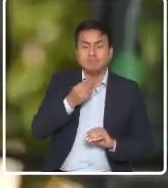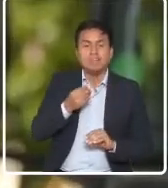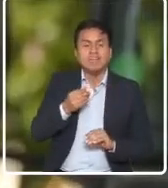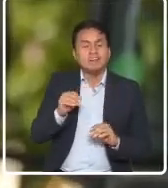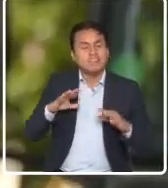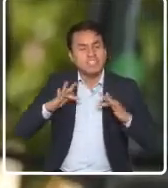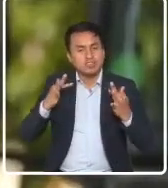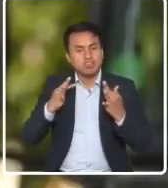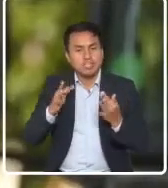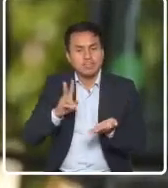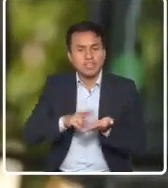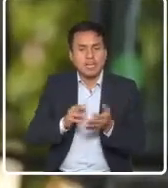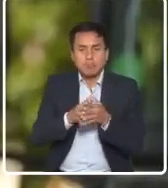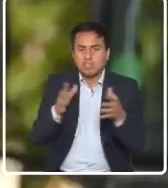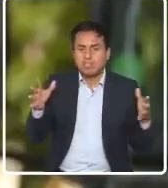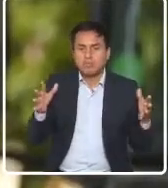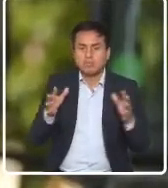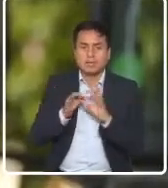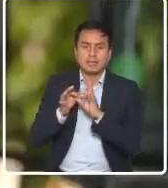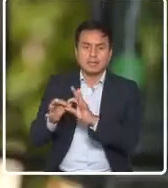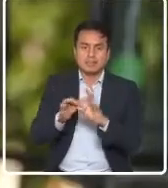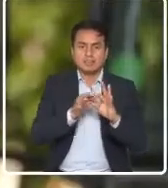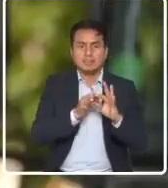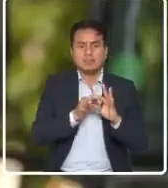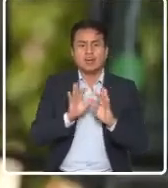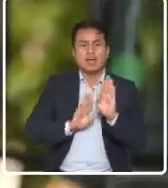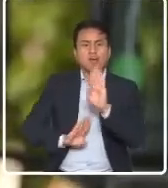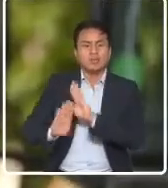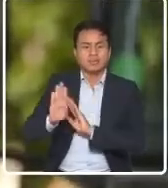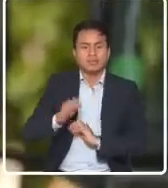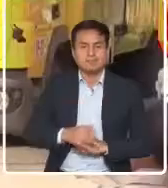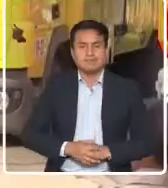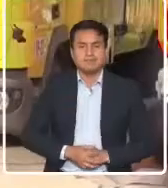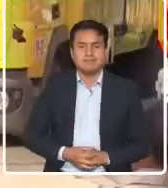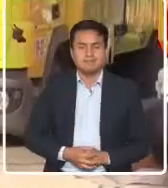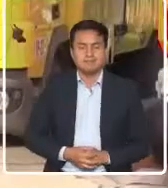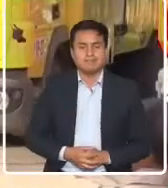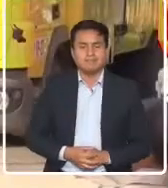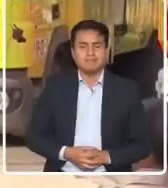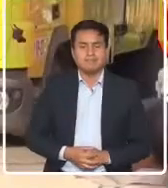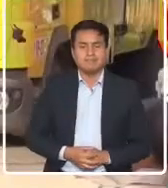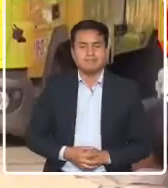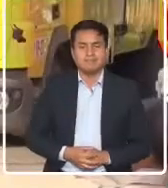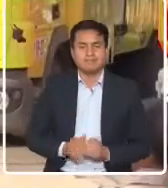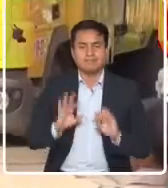Felicitaciones y de verdad muchísimas, muchísimas gracias. Los vamos a cuidar.